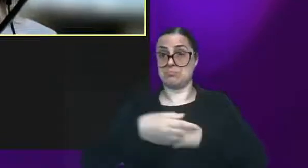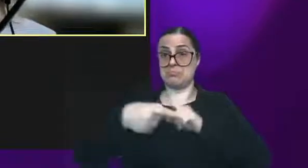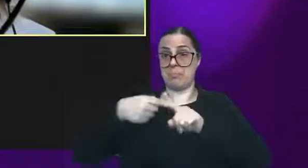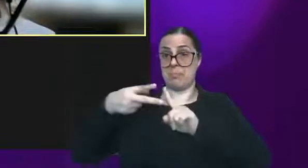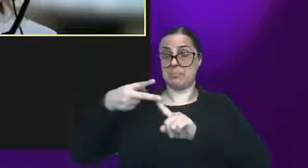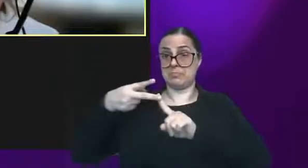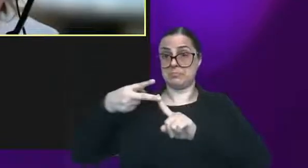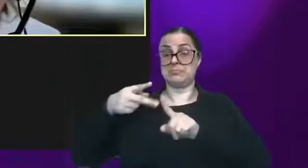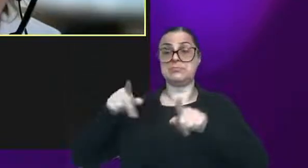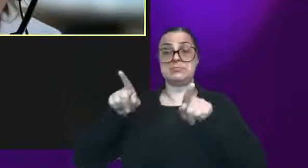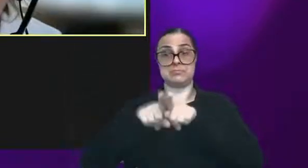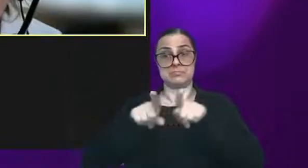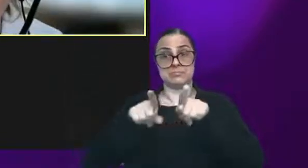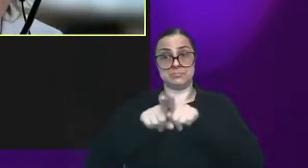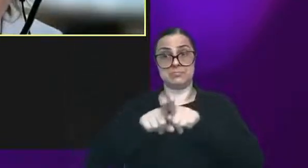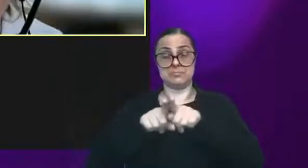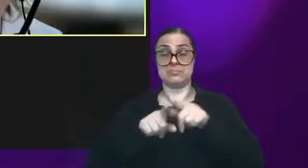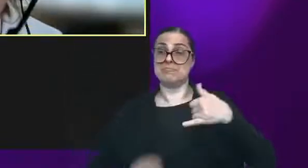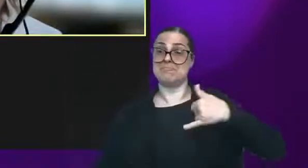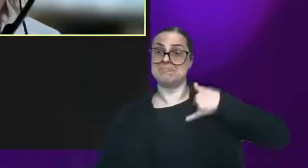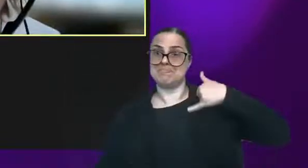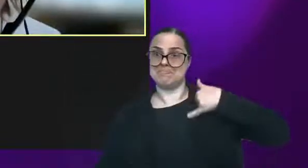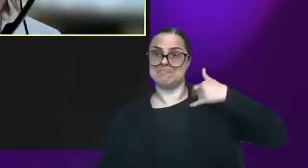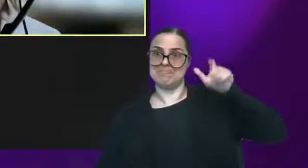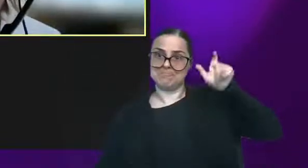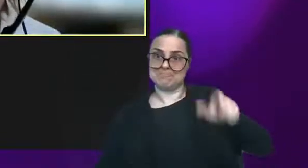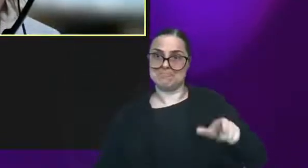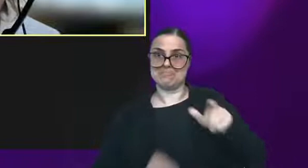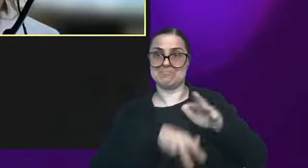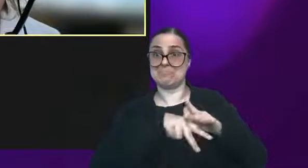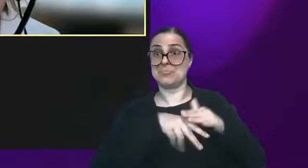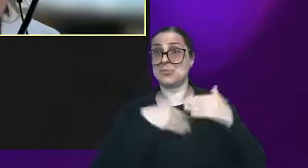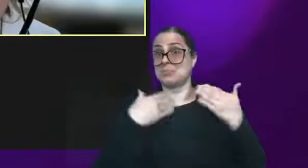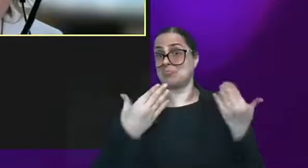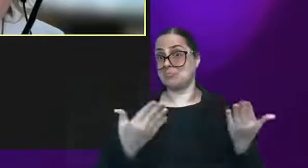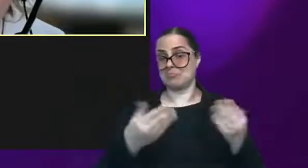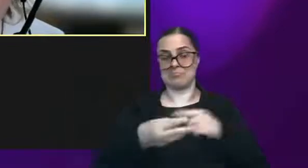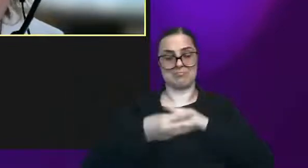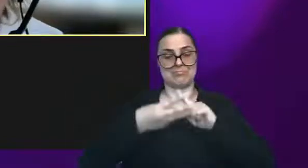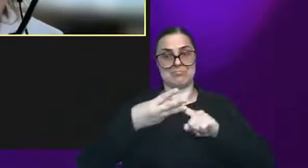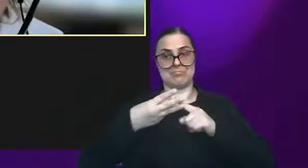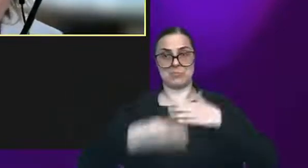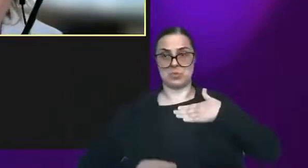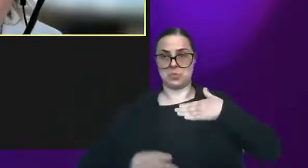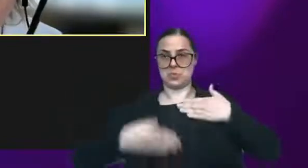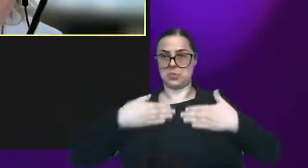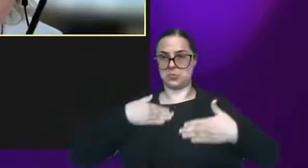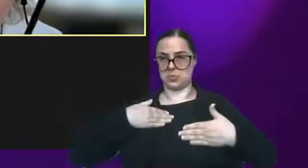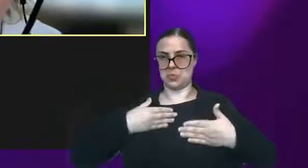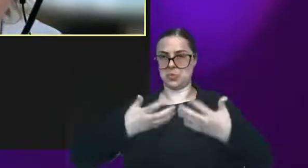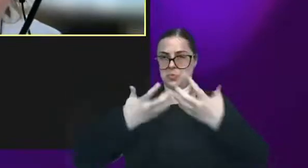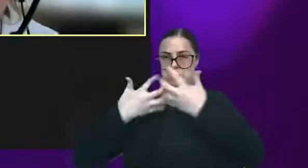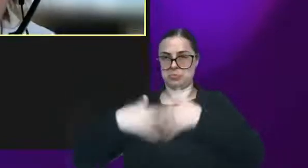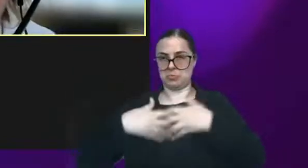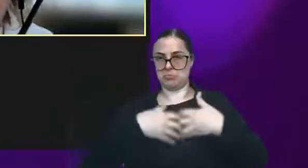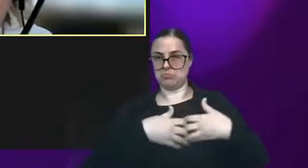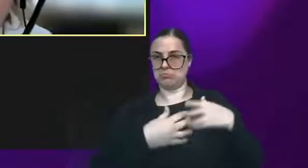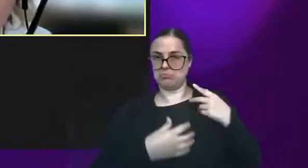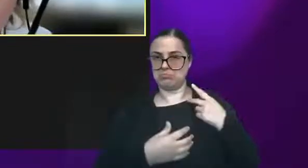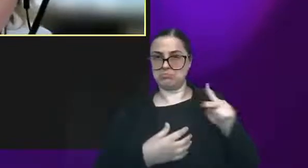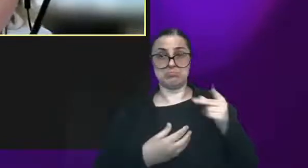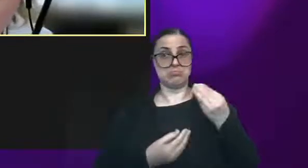paciente, 3, de la biología del paciente. Generalmente pacientes,